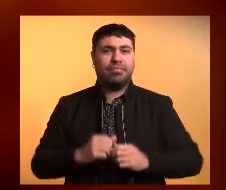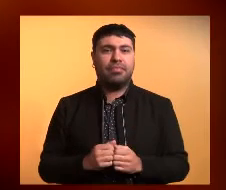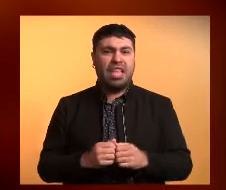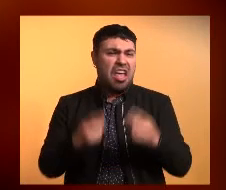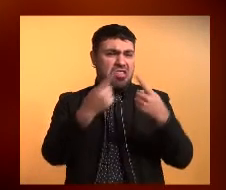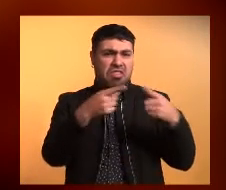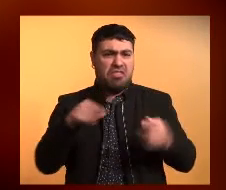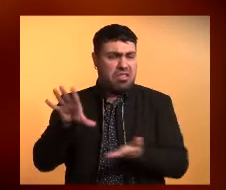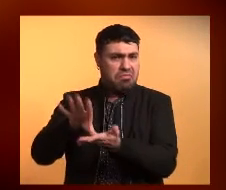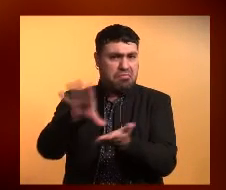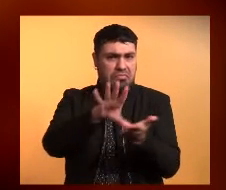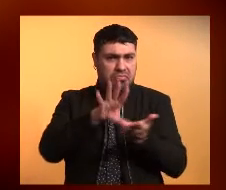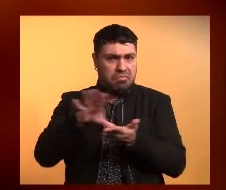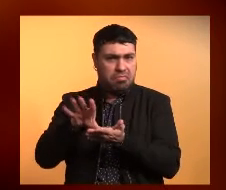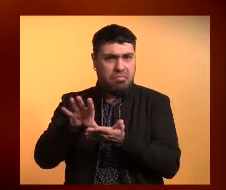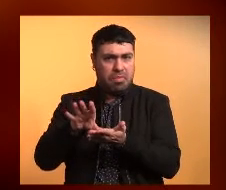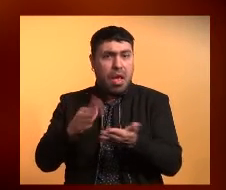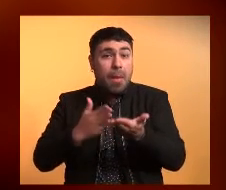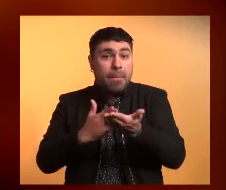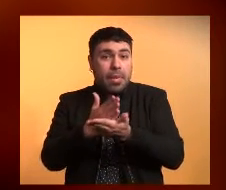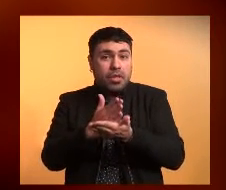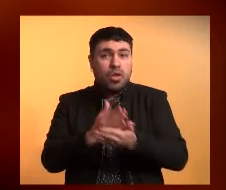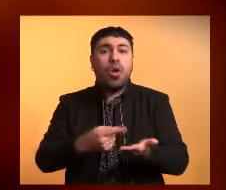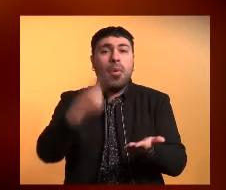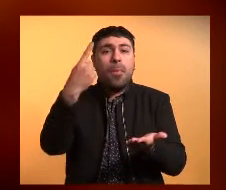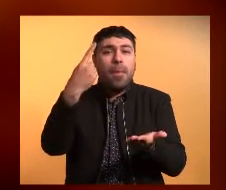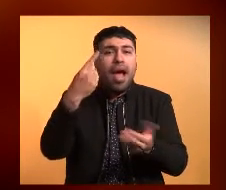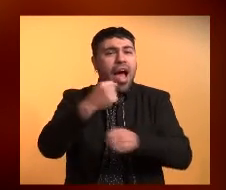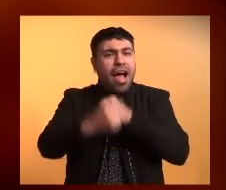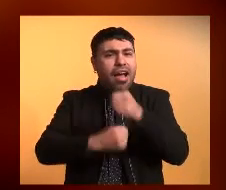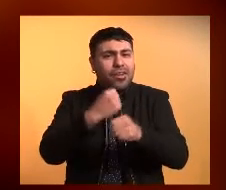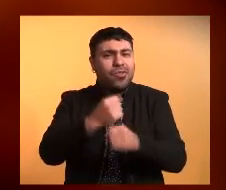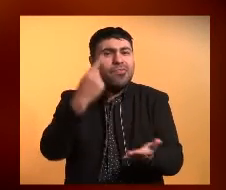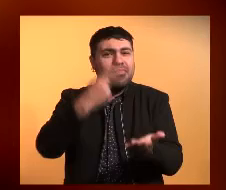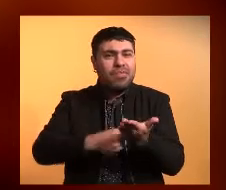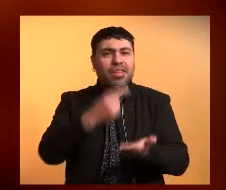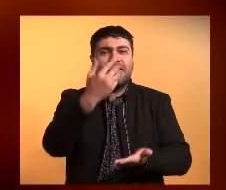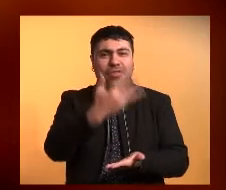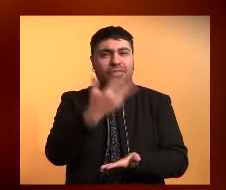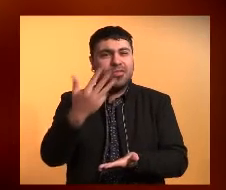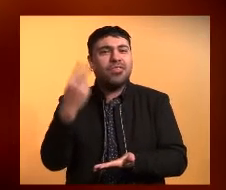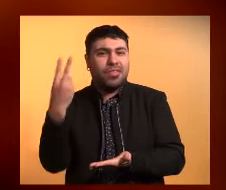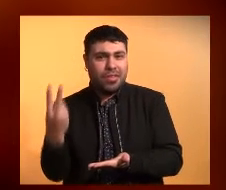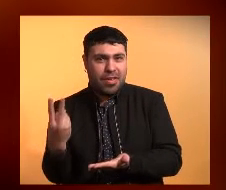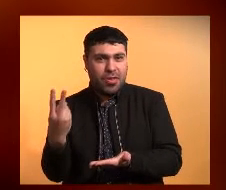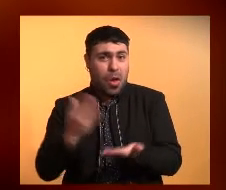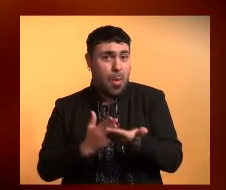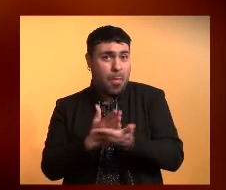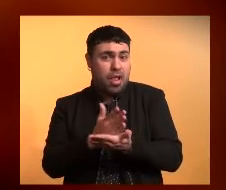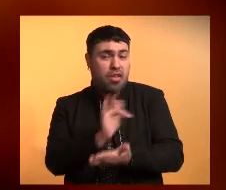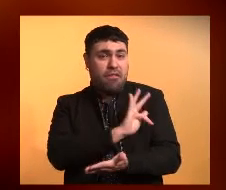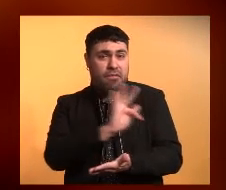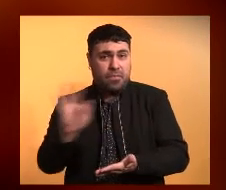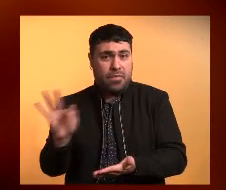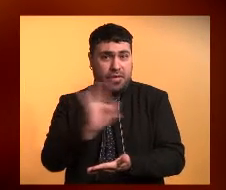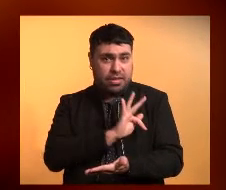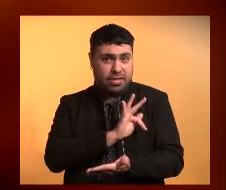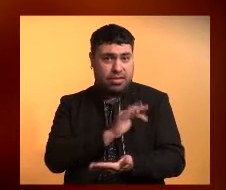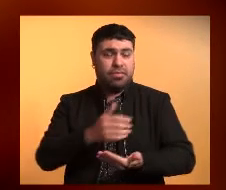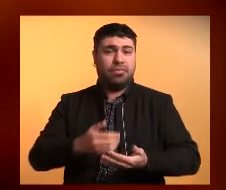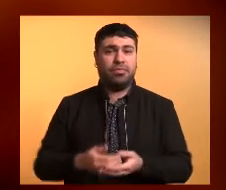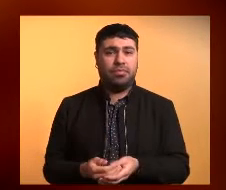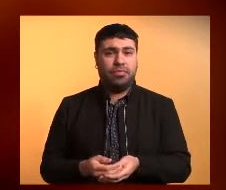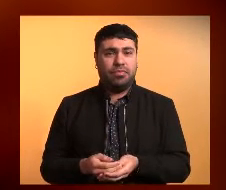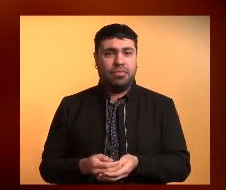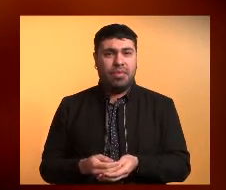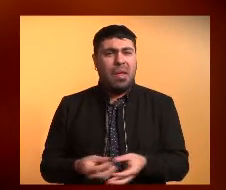y comenzó en realidad desde el año 1992, impulsado en Francia, en París,